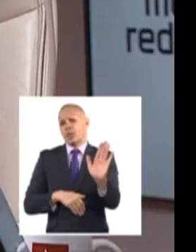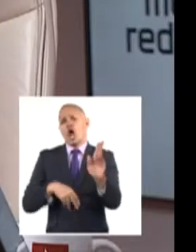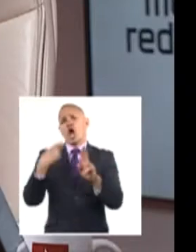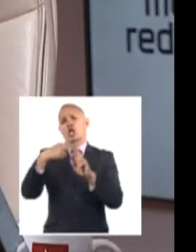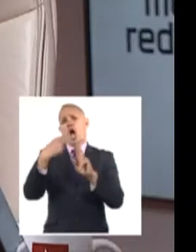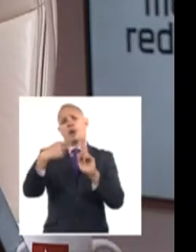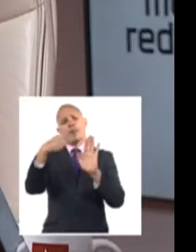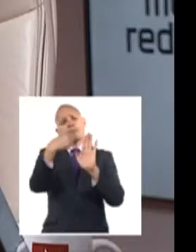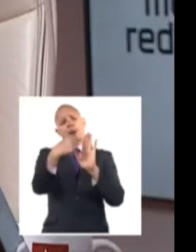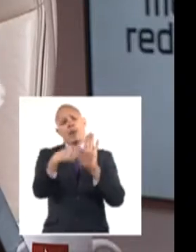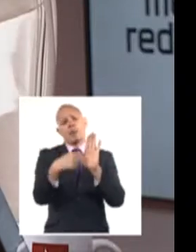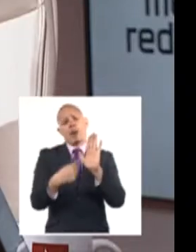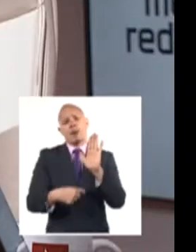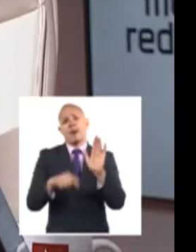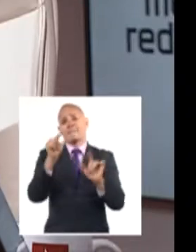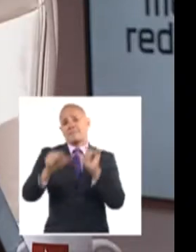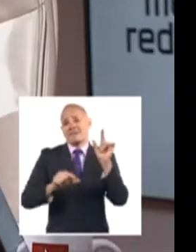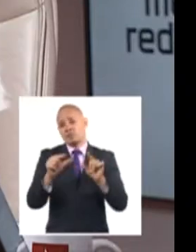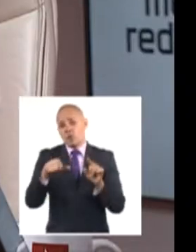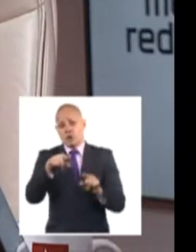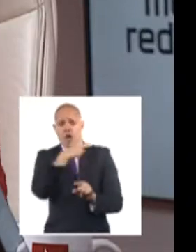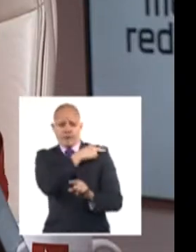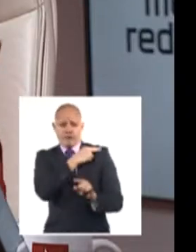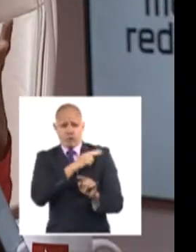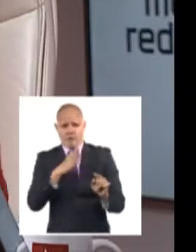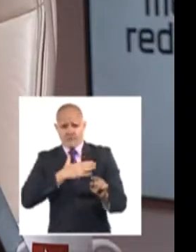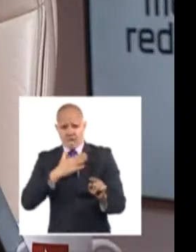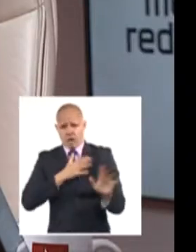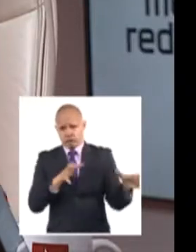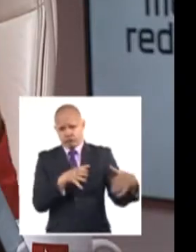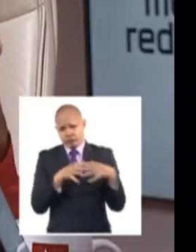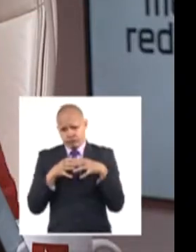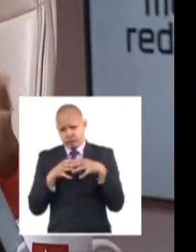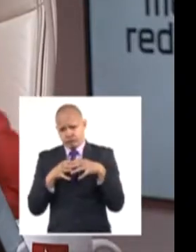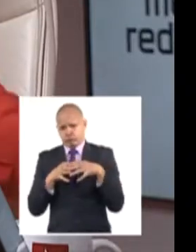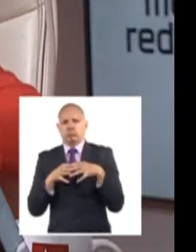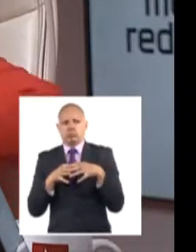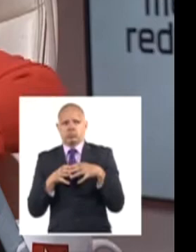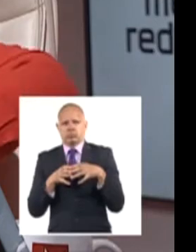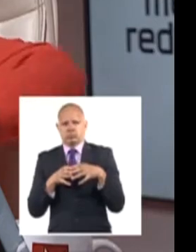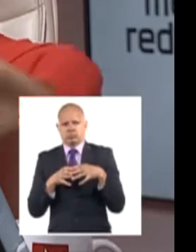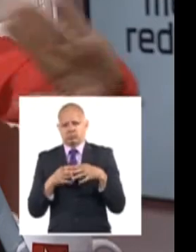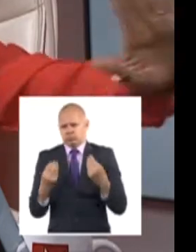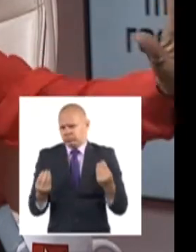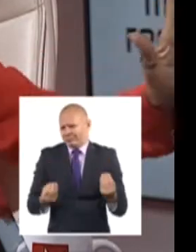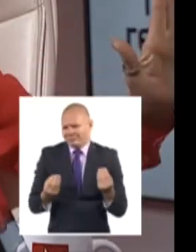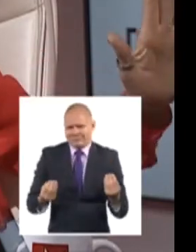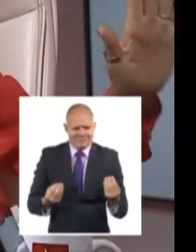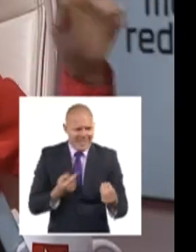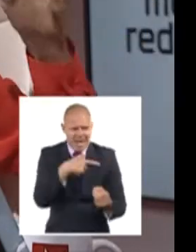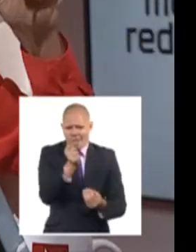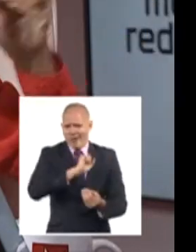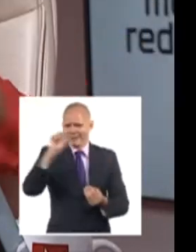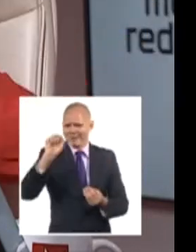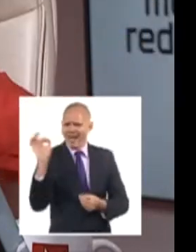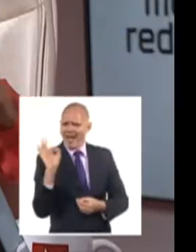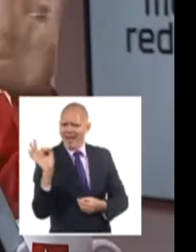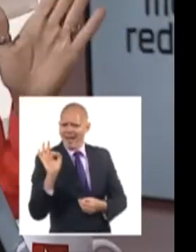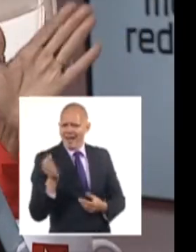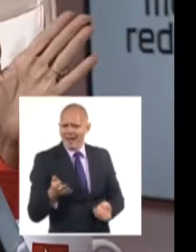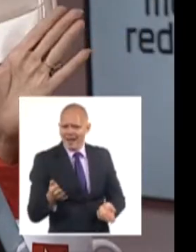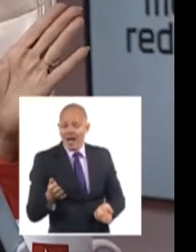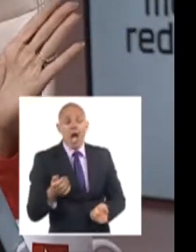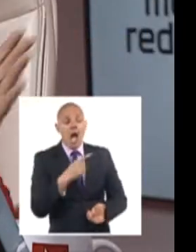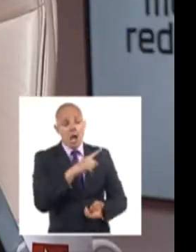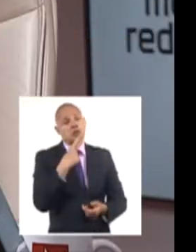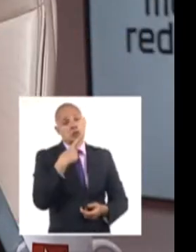anuncia que sería un ente va estar integrado por personas con ganas de ayudar pero todo el mundo supuestamente también desde